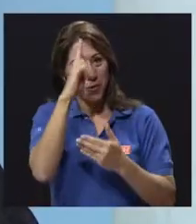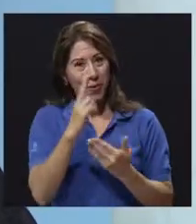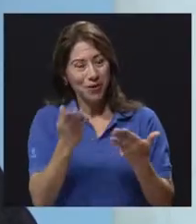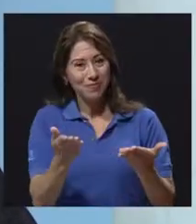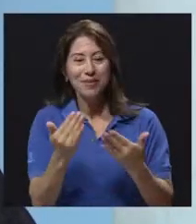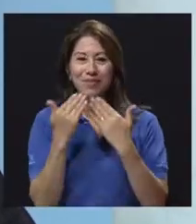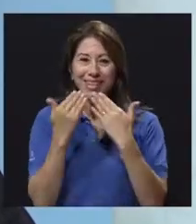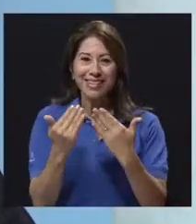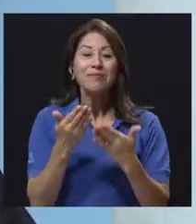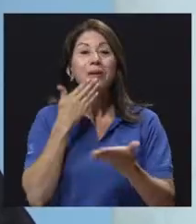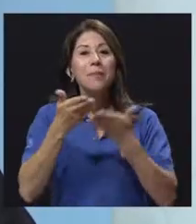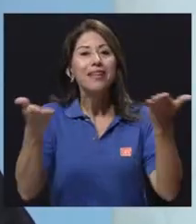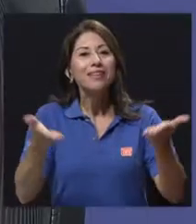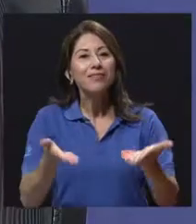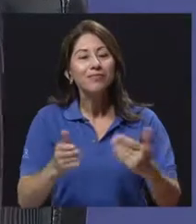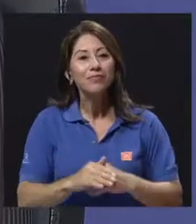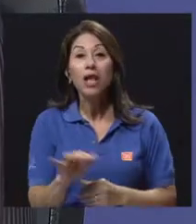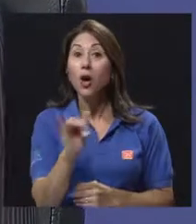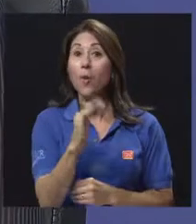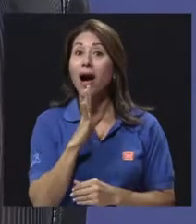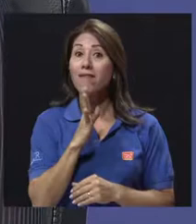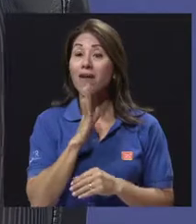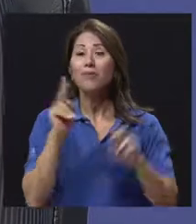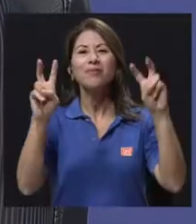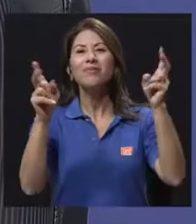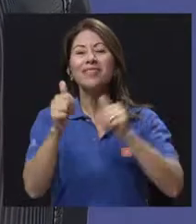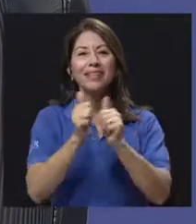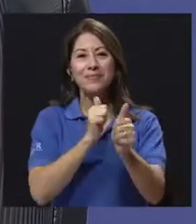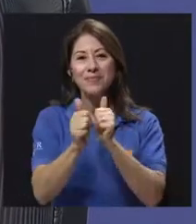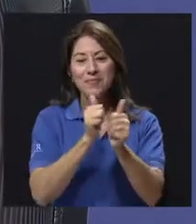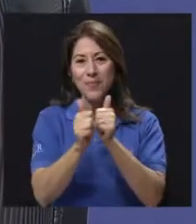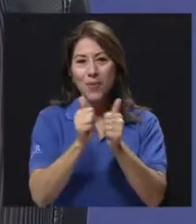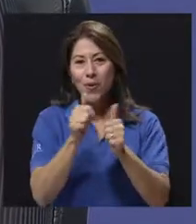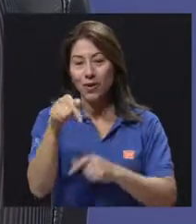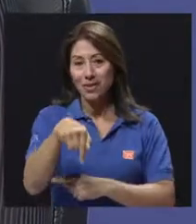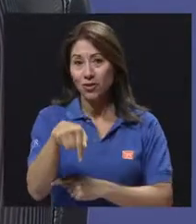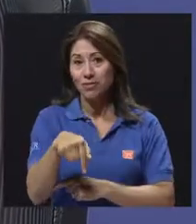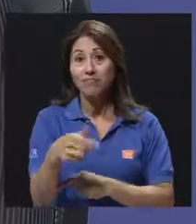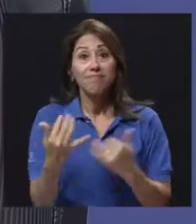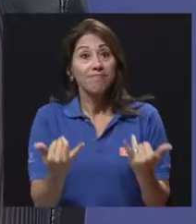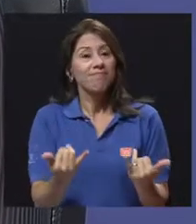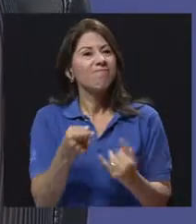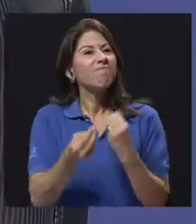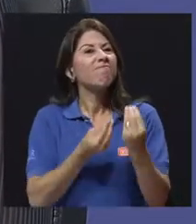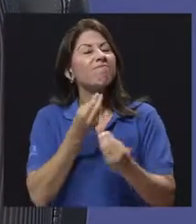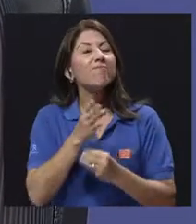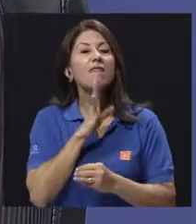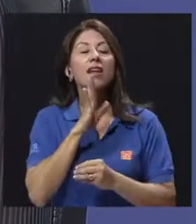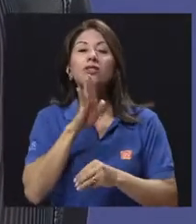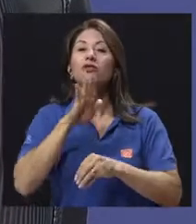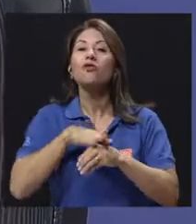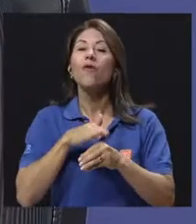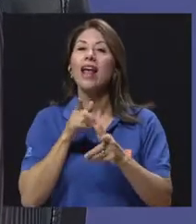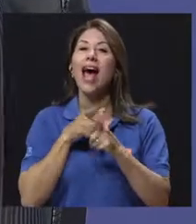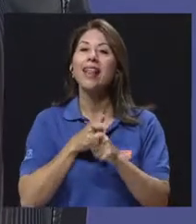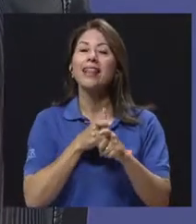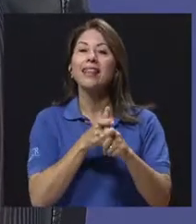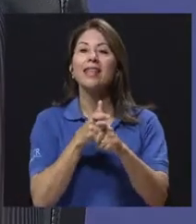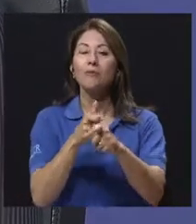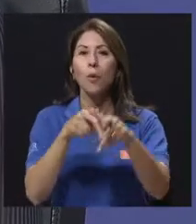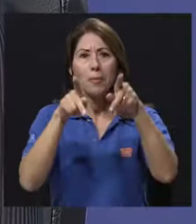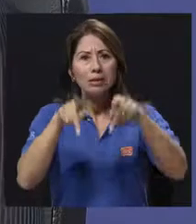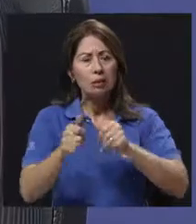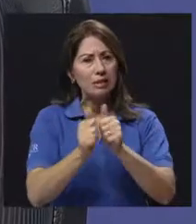Muchas gracias, muchas gracias. Bienvenidos. Y como hablábamos, bueno, de deportes es el tema que tratamos hoy y en este caso es sobre el atletismo, sobre